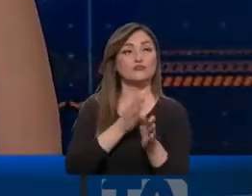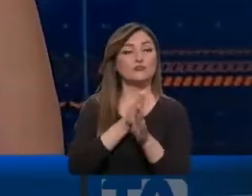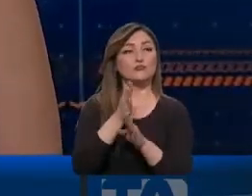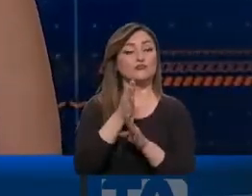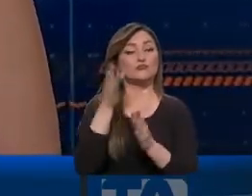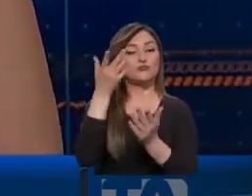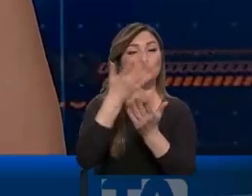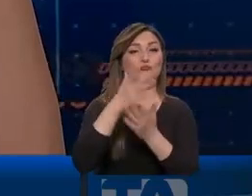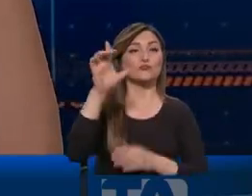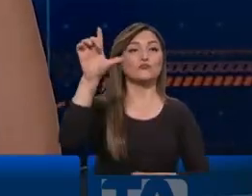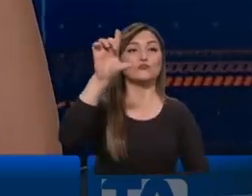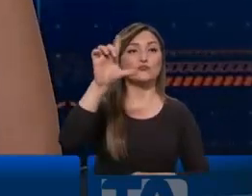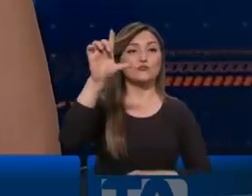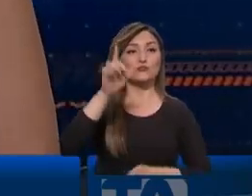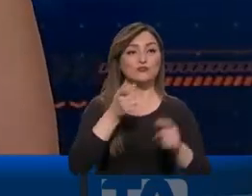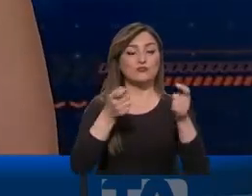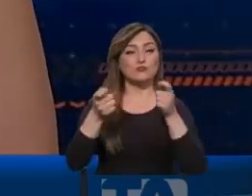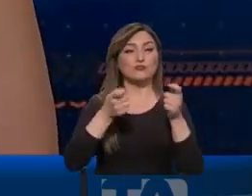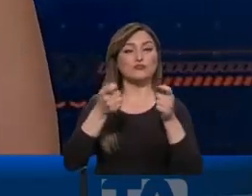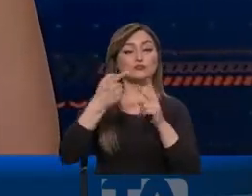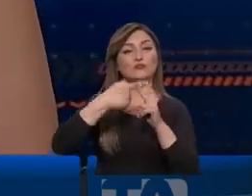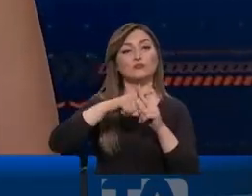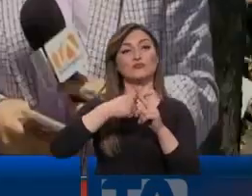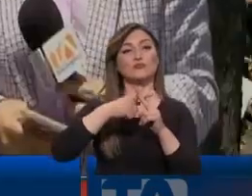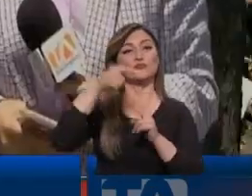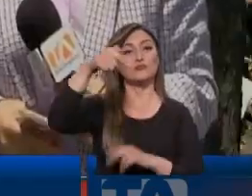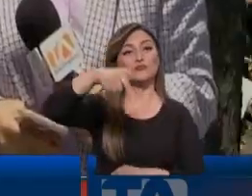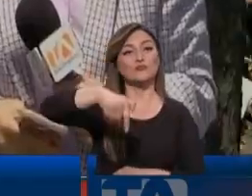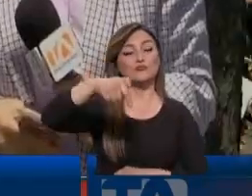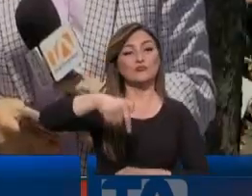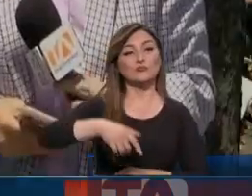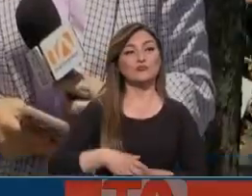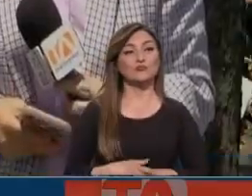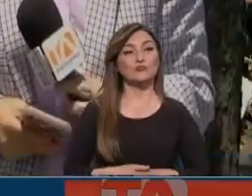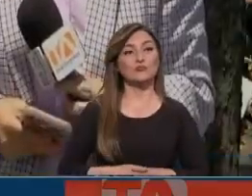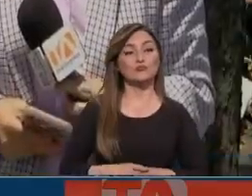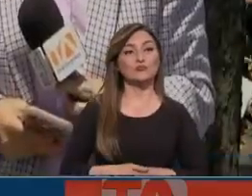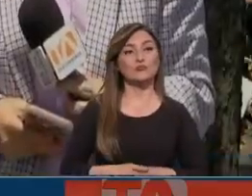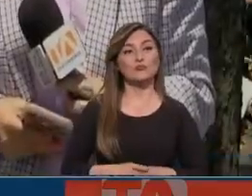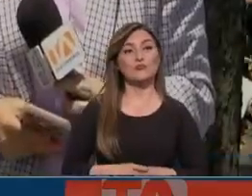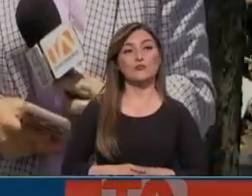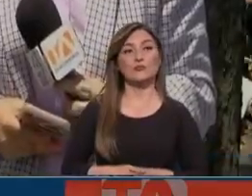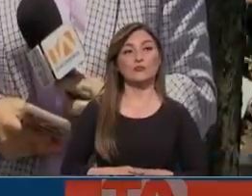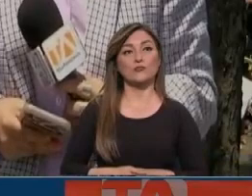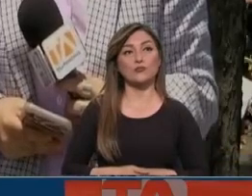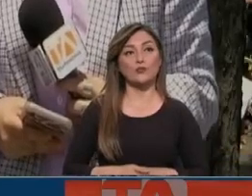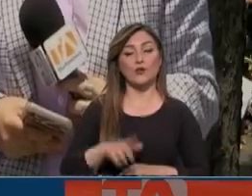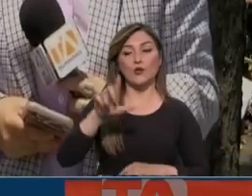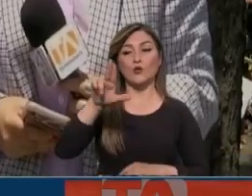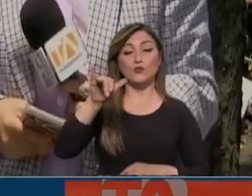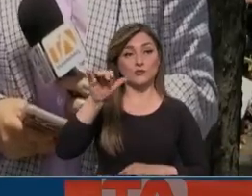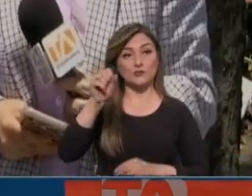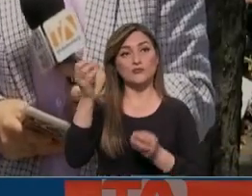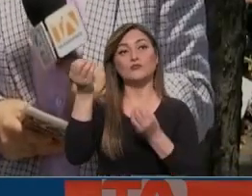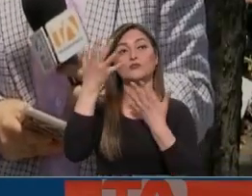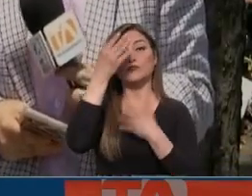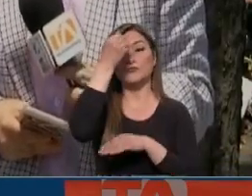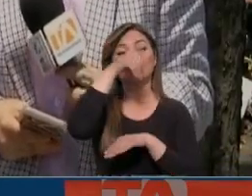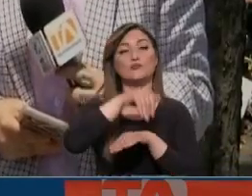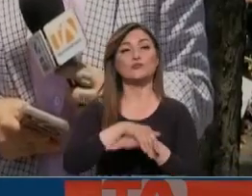especializados llegaron el lunes, pero los operativos recién empezarán hoy. Luisa María Heredia nos cuenta más. Luisa, buenas tardes.